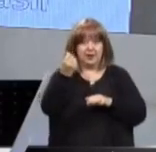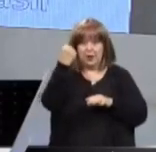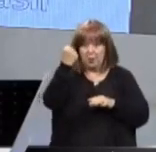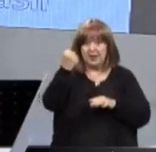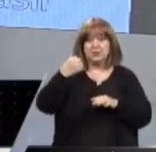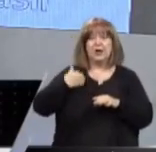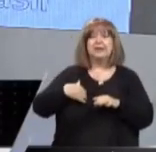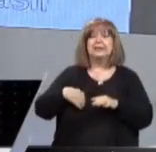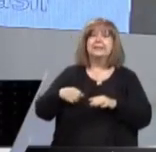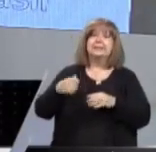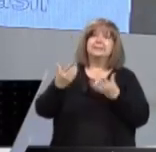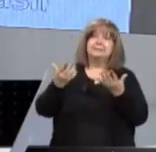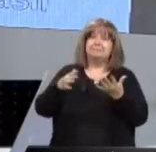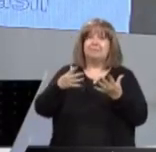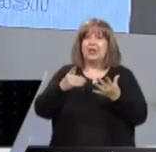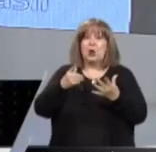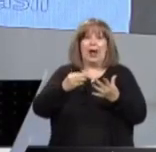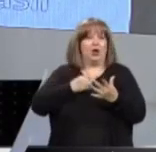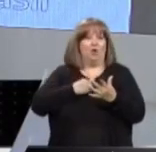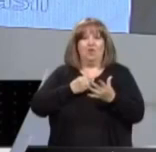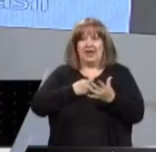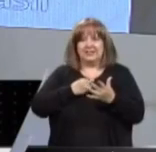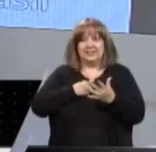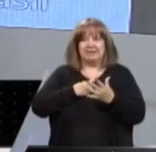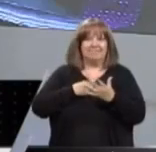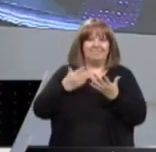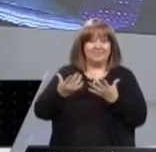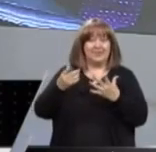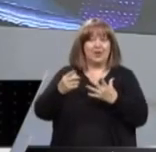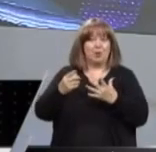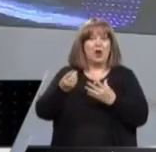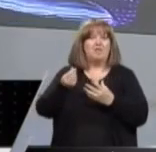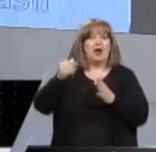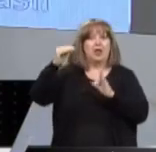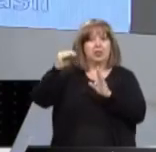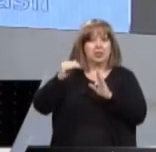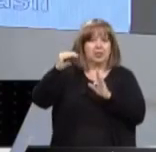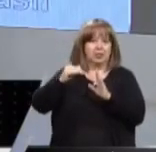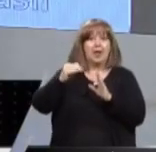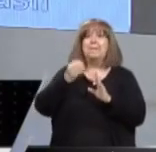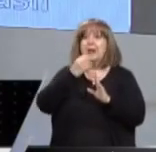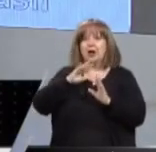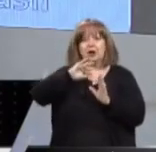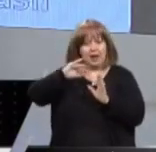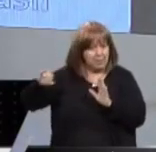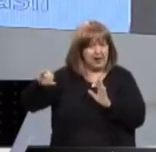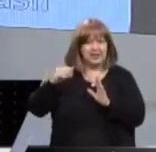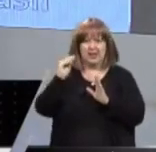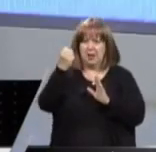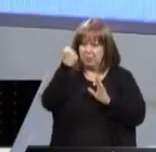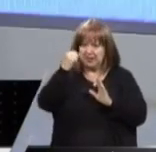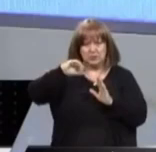desconfianza, hoy tampoco tiene recepción internacional y por lo tanto la situación de las monedas podrían ser independientes